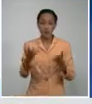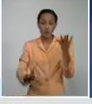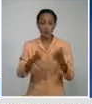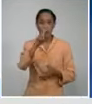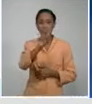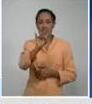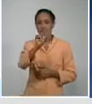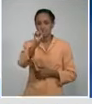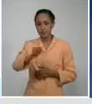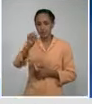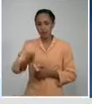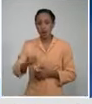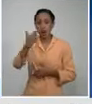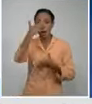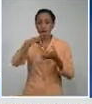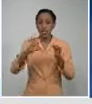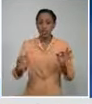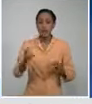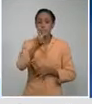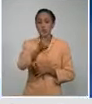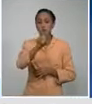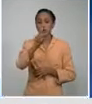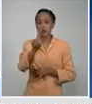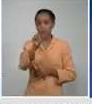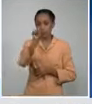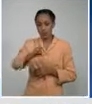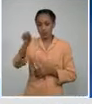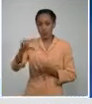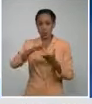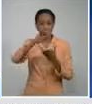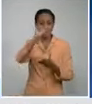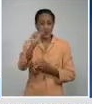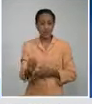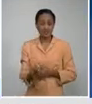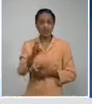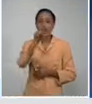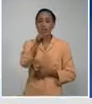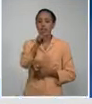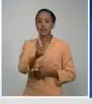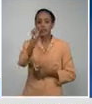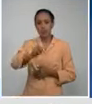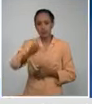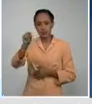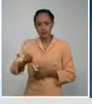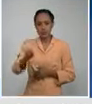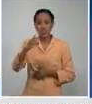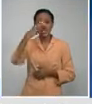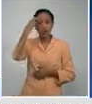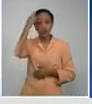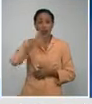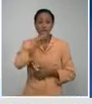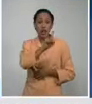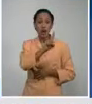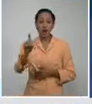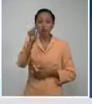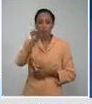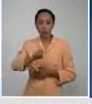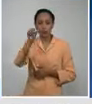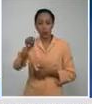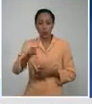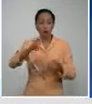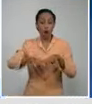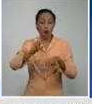27, Artemisa 21, Mayabeque 13, Ciego de Ávila 11,